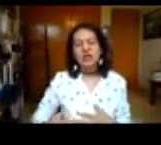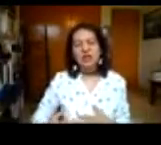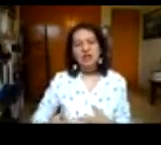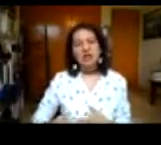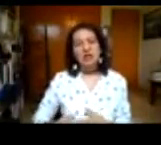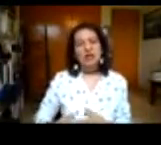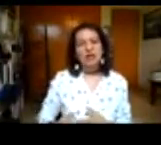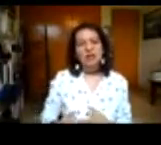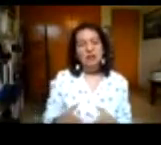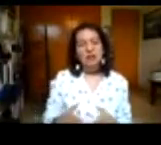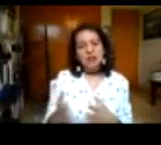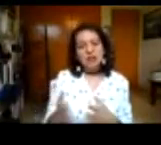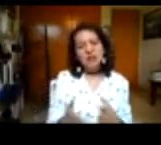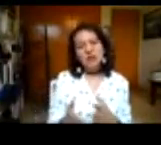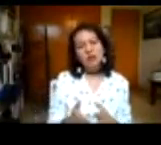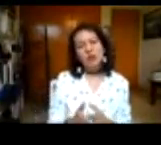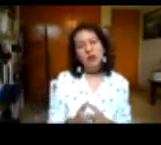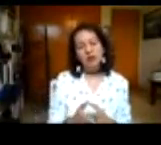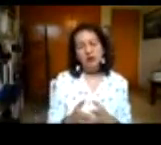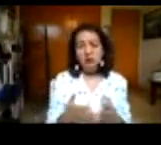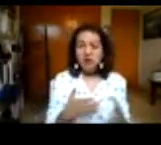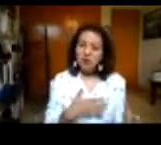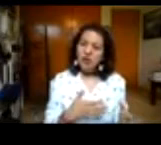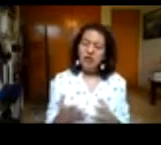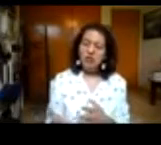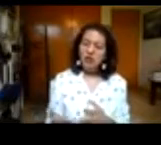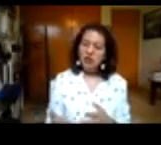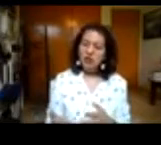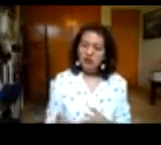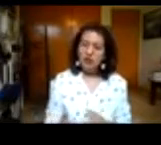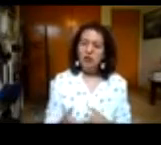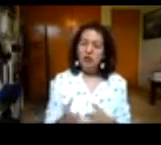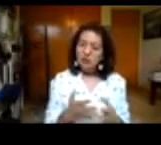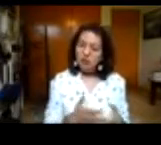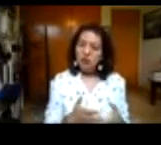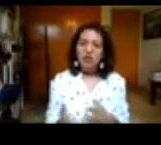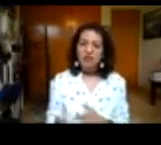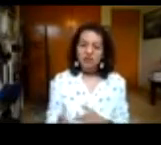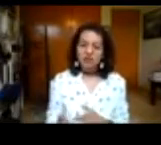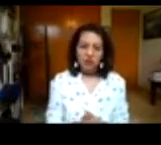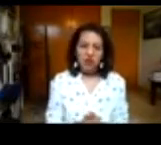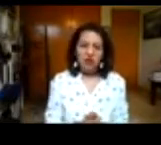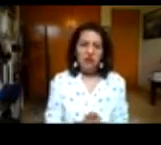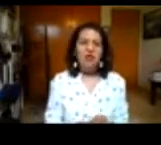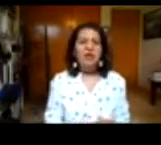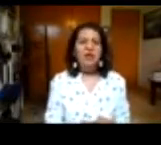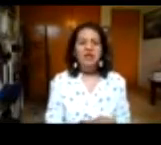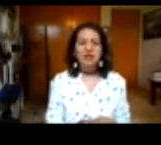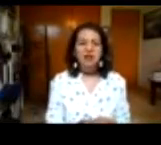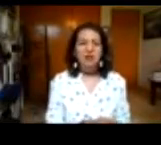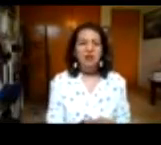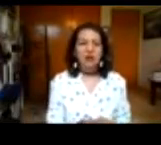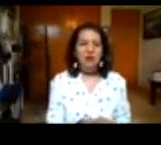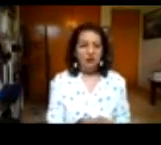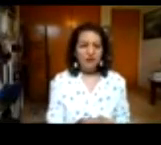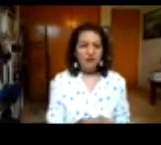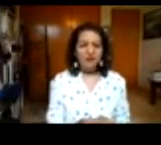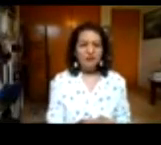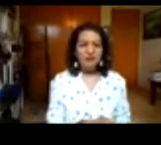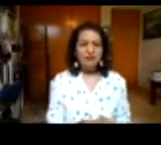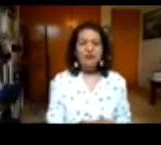que en distintos momentos acompañamos en el trabajo a diputadas y diputados. La siguiente, por